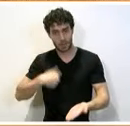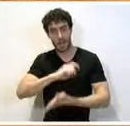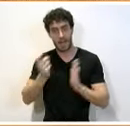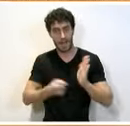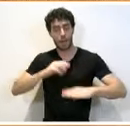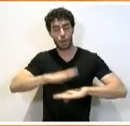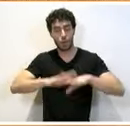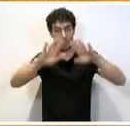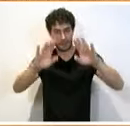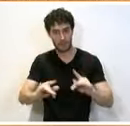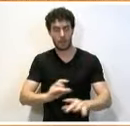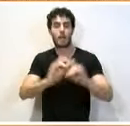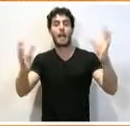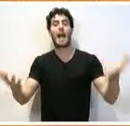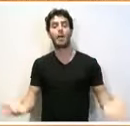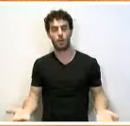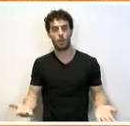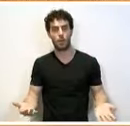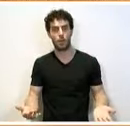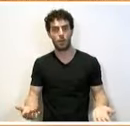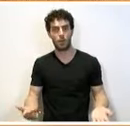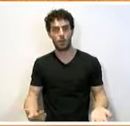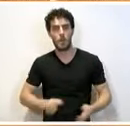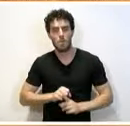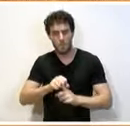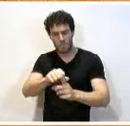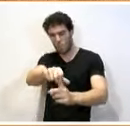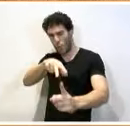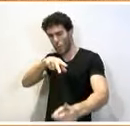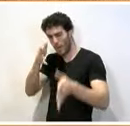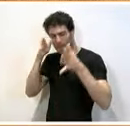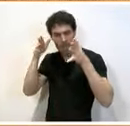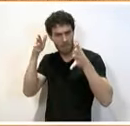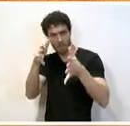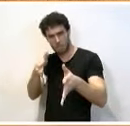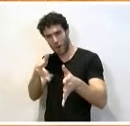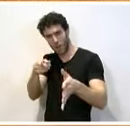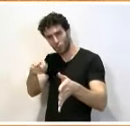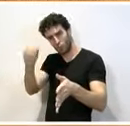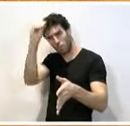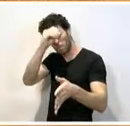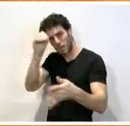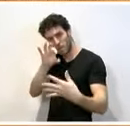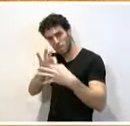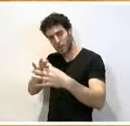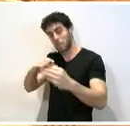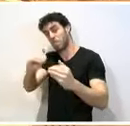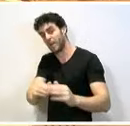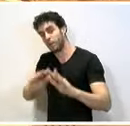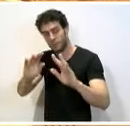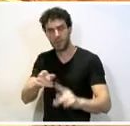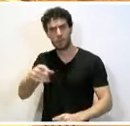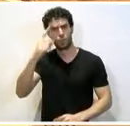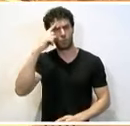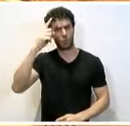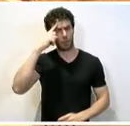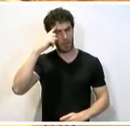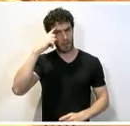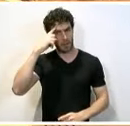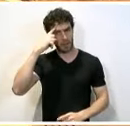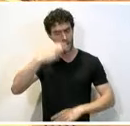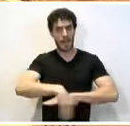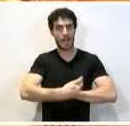cumple. Claro, no con la intensidad, el enfoque y los planteamientos que usted quiere. ¿Usted sabe cuánto cuesta cambiar el nombre de